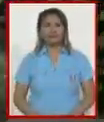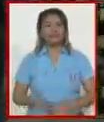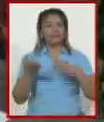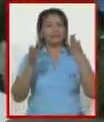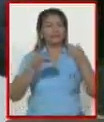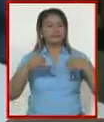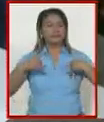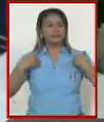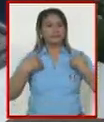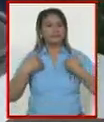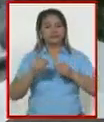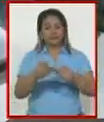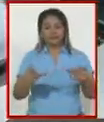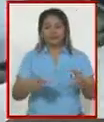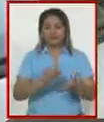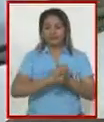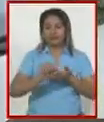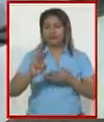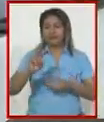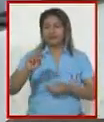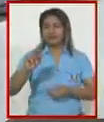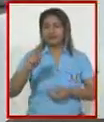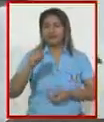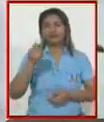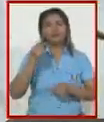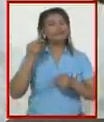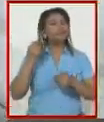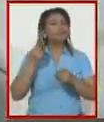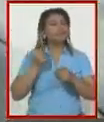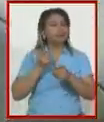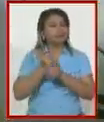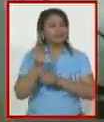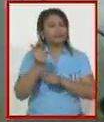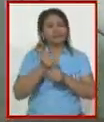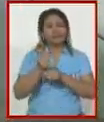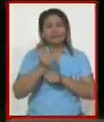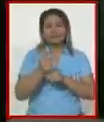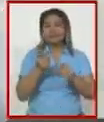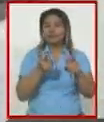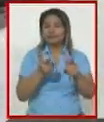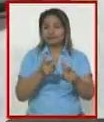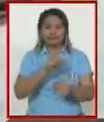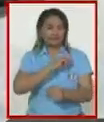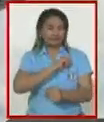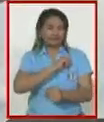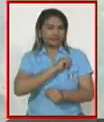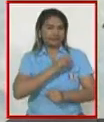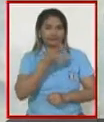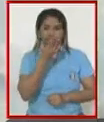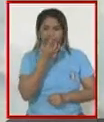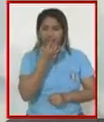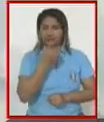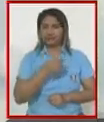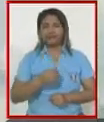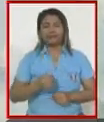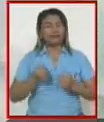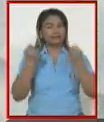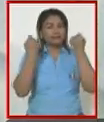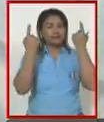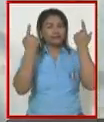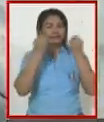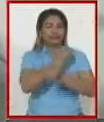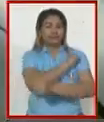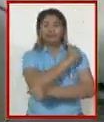La muerte de un joven en el municipio de San Matías a causa de impactos de balas que dispararon agentes antidroga ha causado reacciones